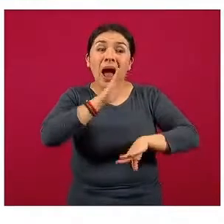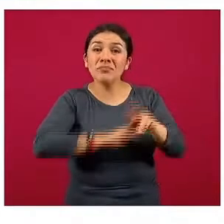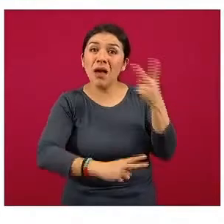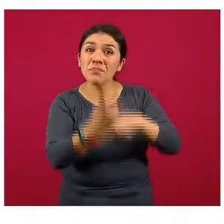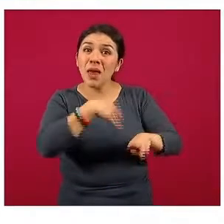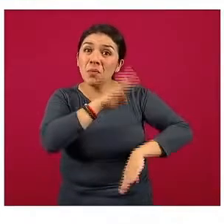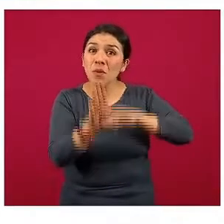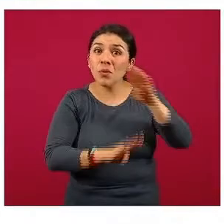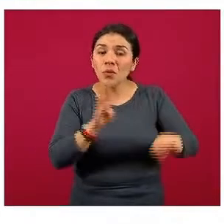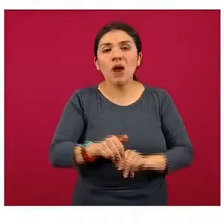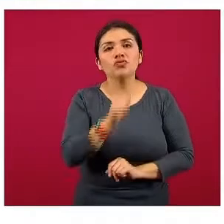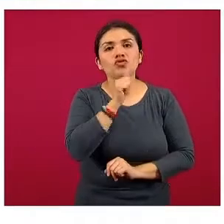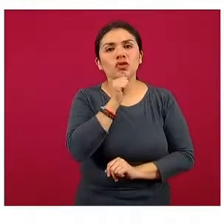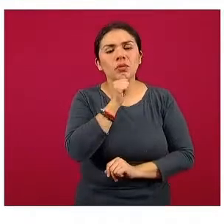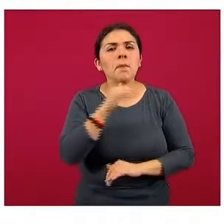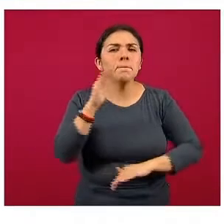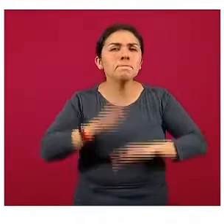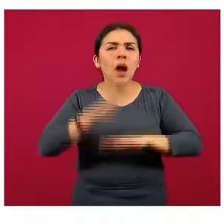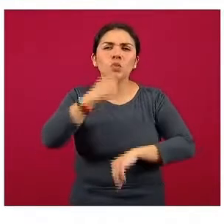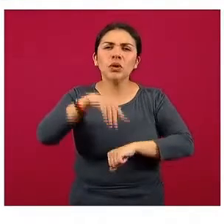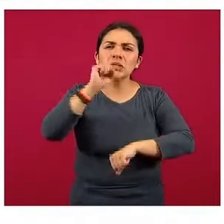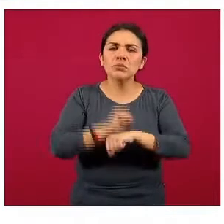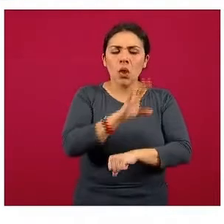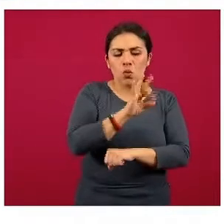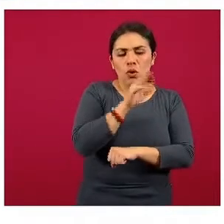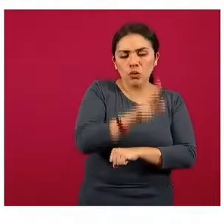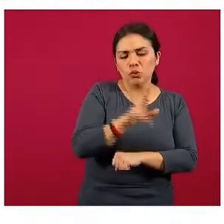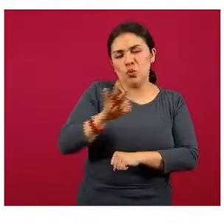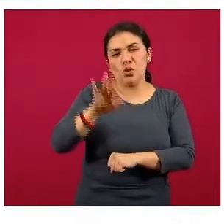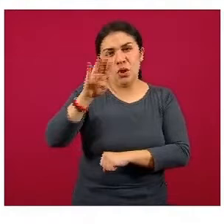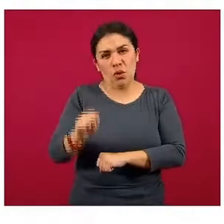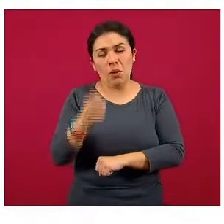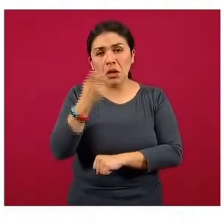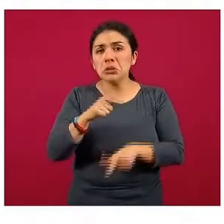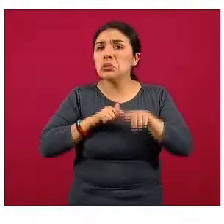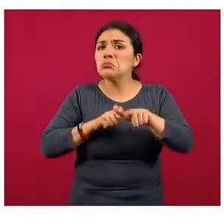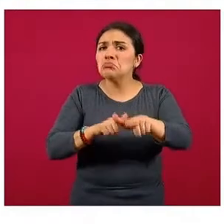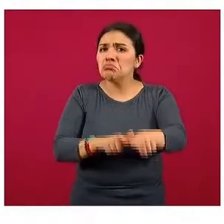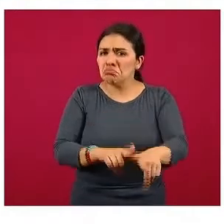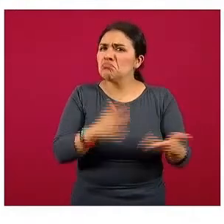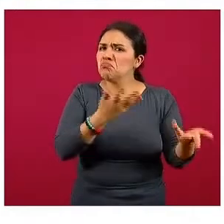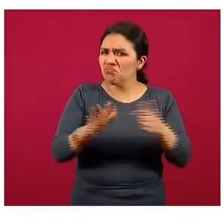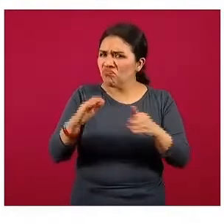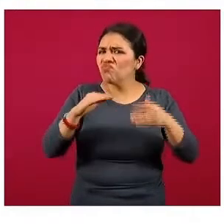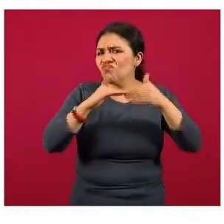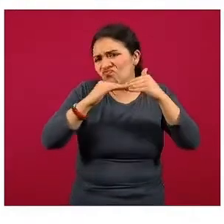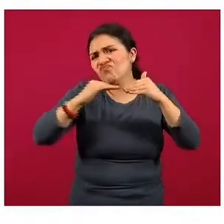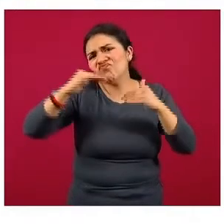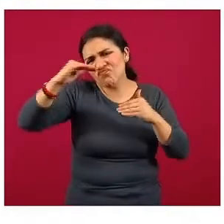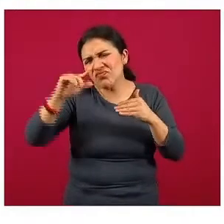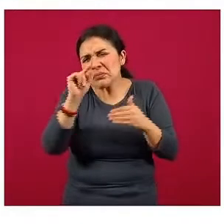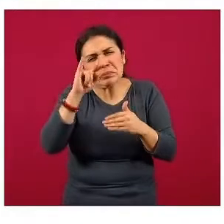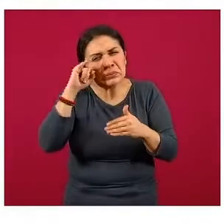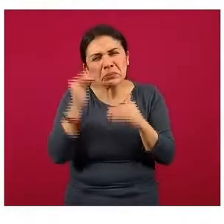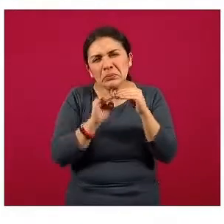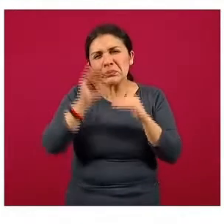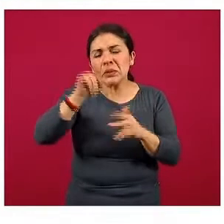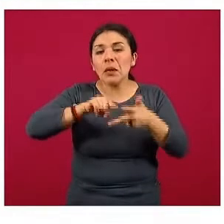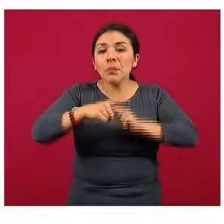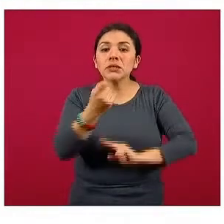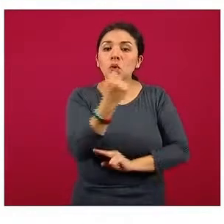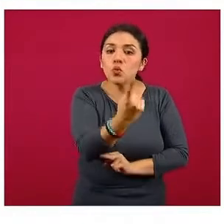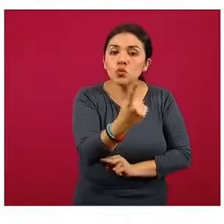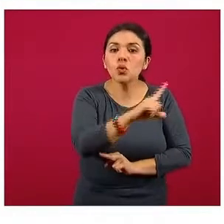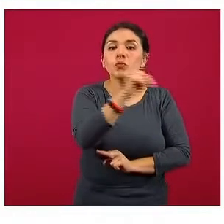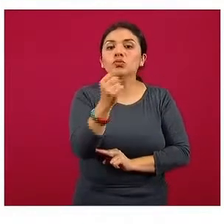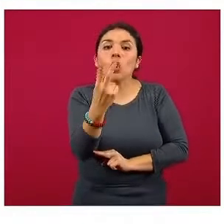donde el incremento semanal entre la 48 y la 49 se ha mantenido bastante estable durante la semana. Iniciamos con 1,